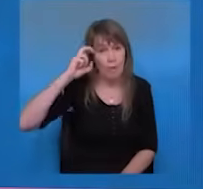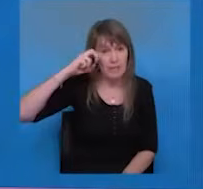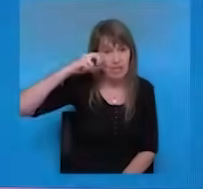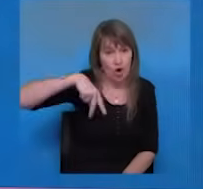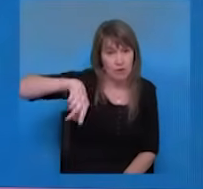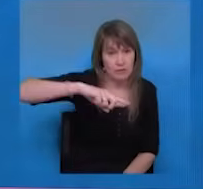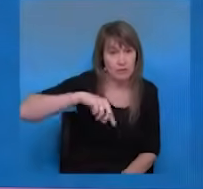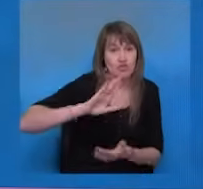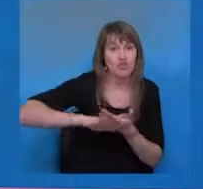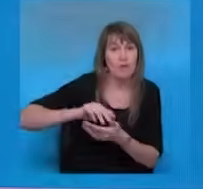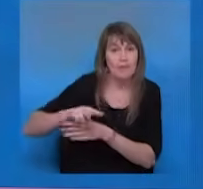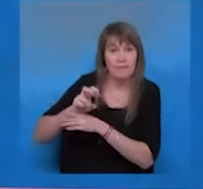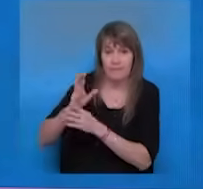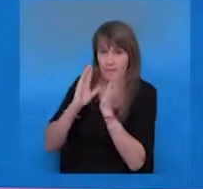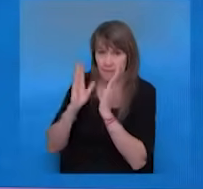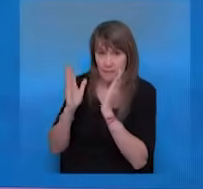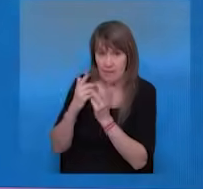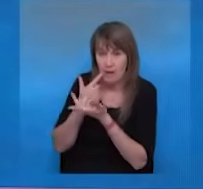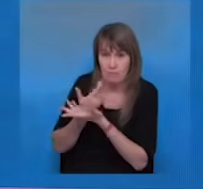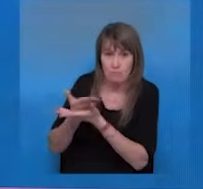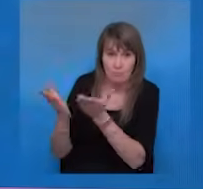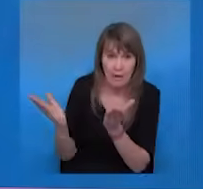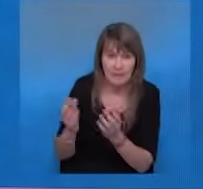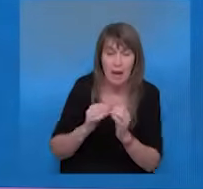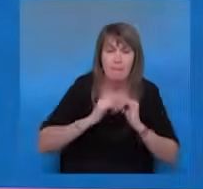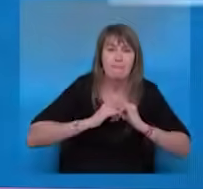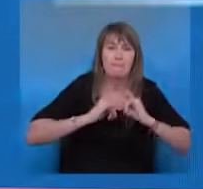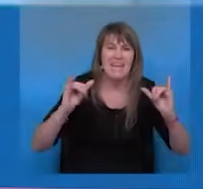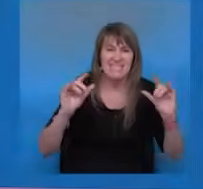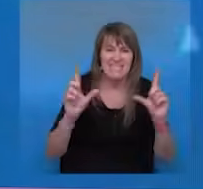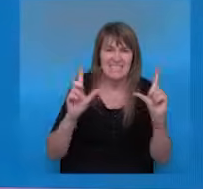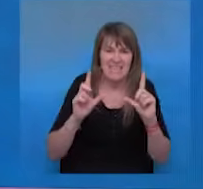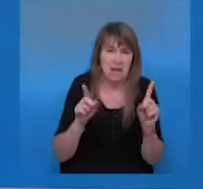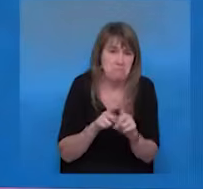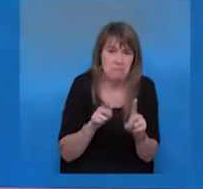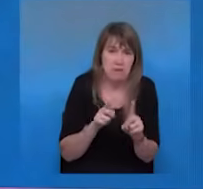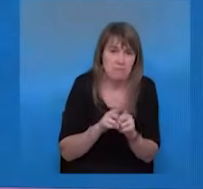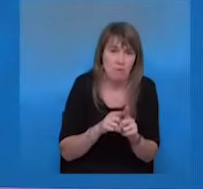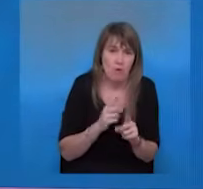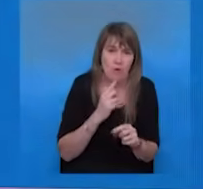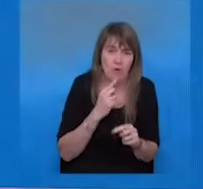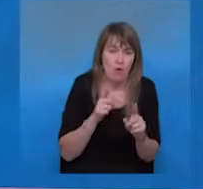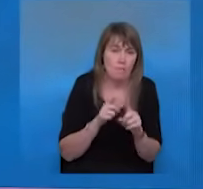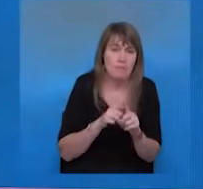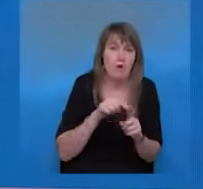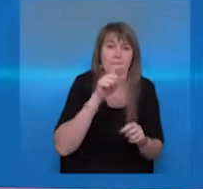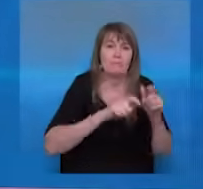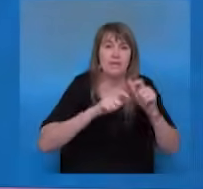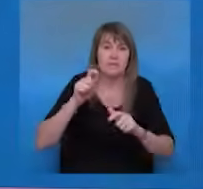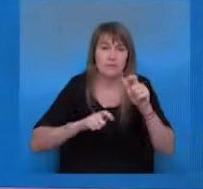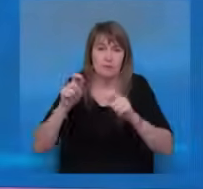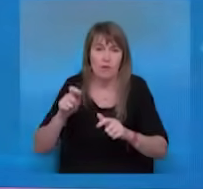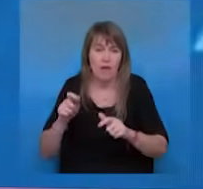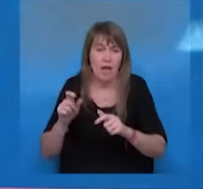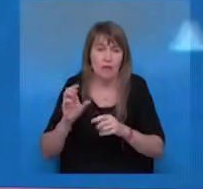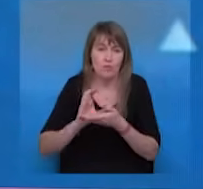sobre fiscalía fueron públicas y las realizó por la prensa teniendo por tanto el mismo grado de injerencia que cualquier ciudadano que se pronuncie